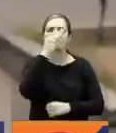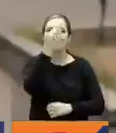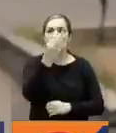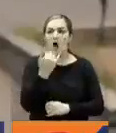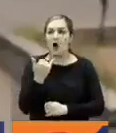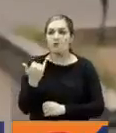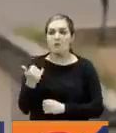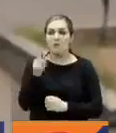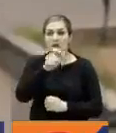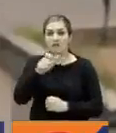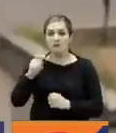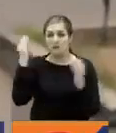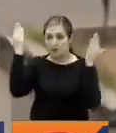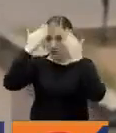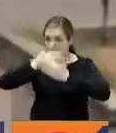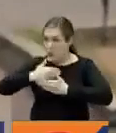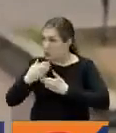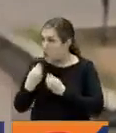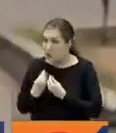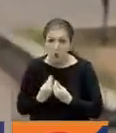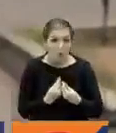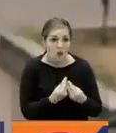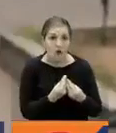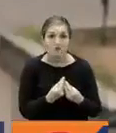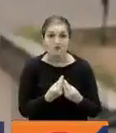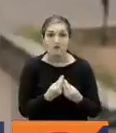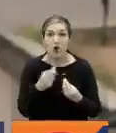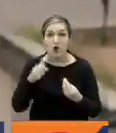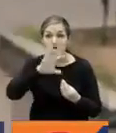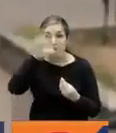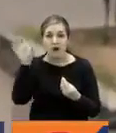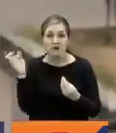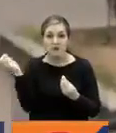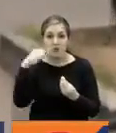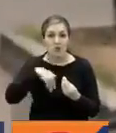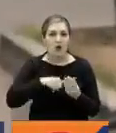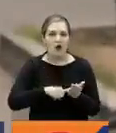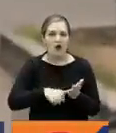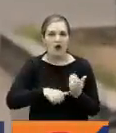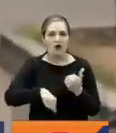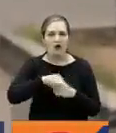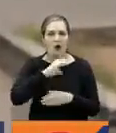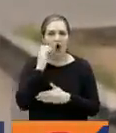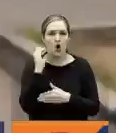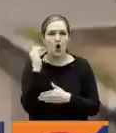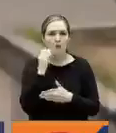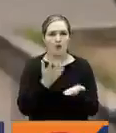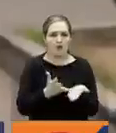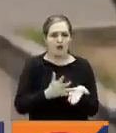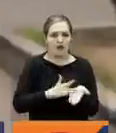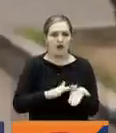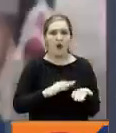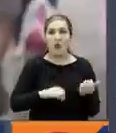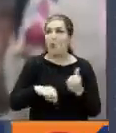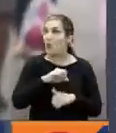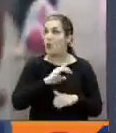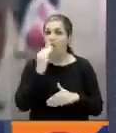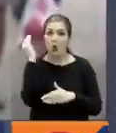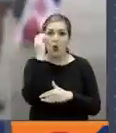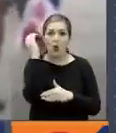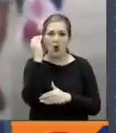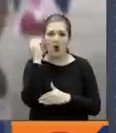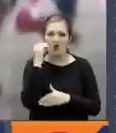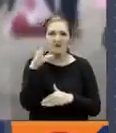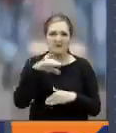públicos, obtenido el registro civil colombiano y por eso estarían operando o, digamos, falsificando su identidad para poder cometer